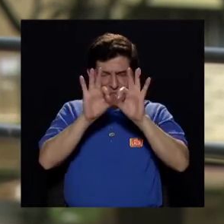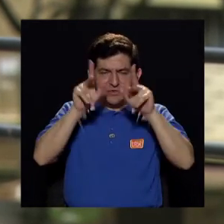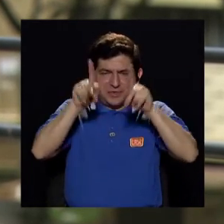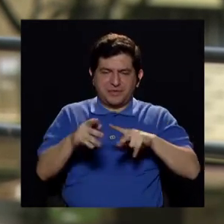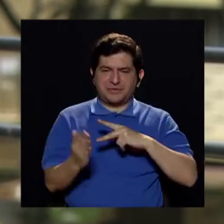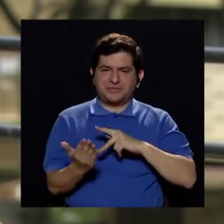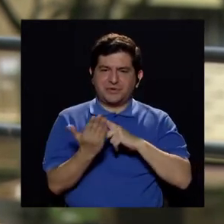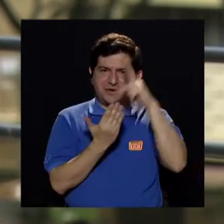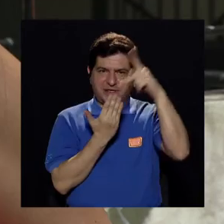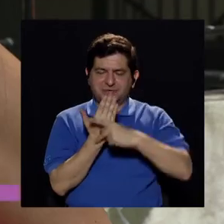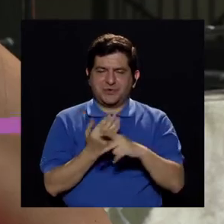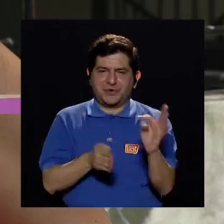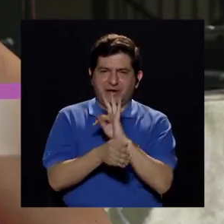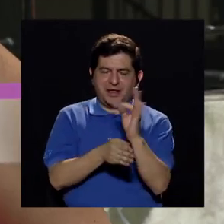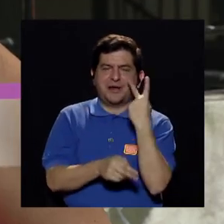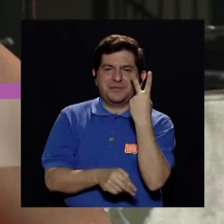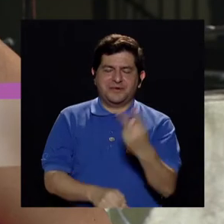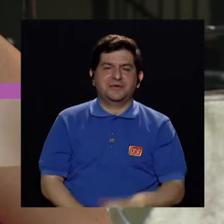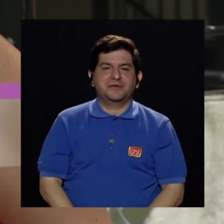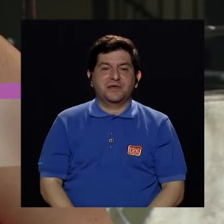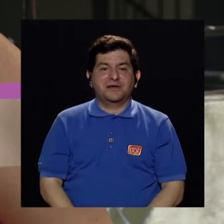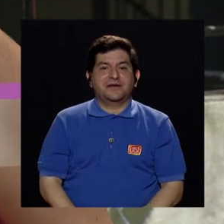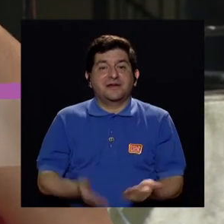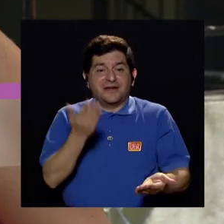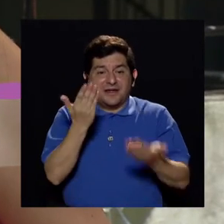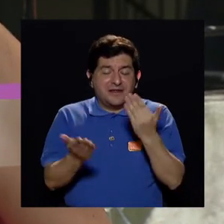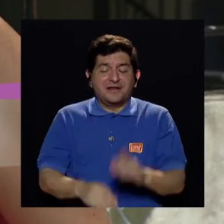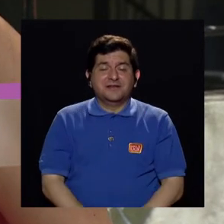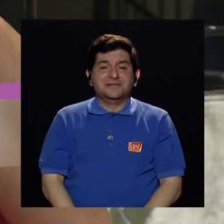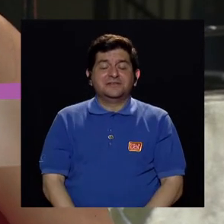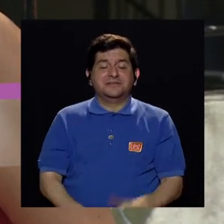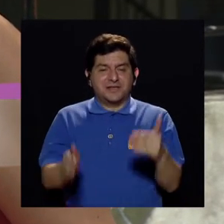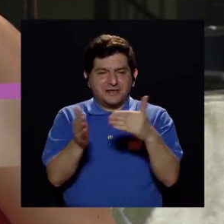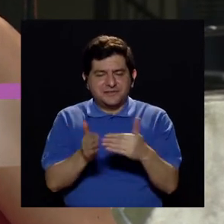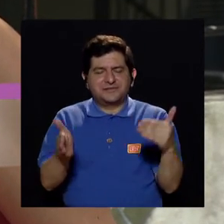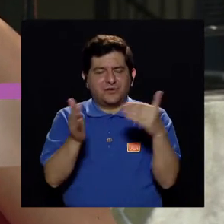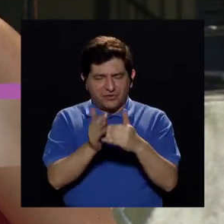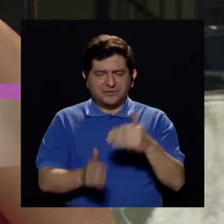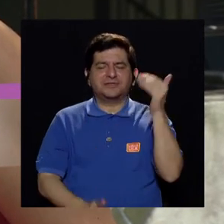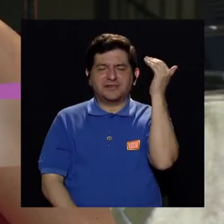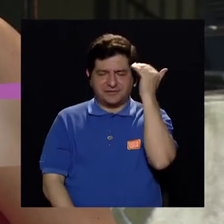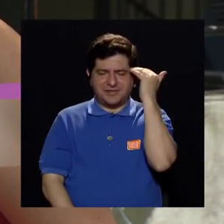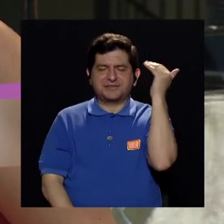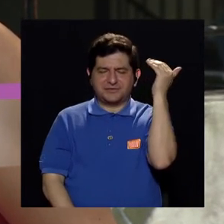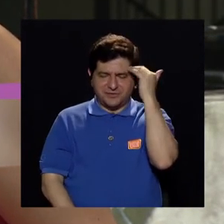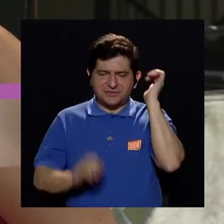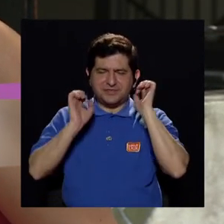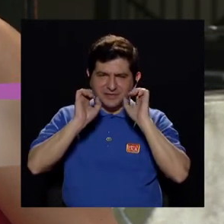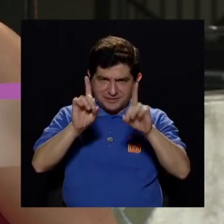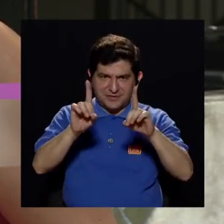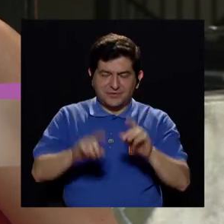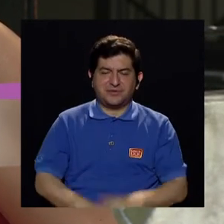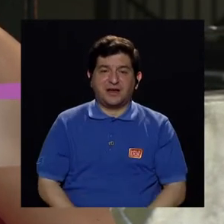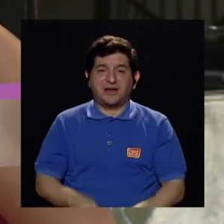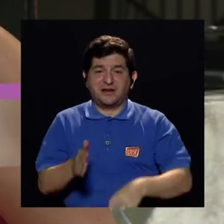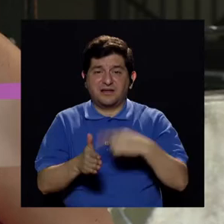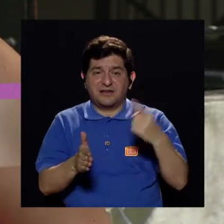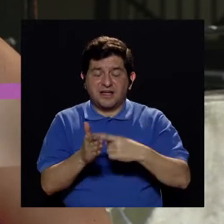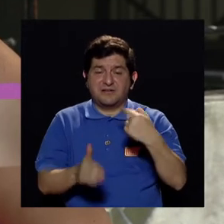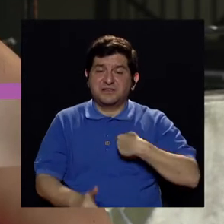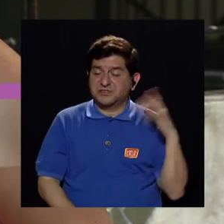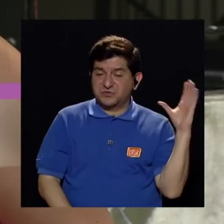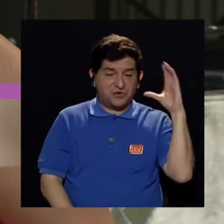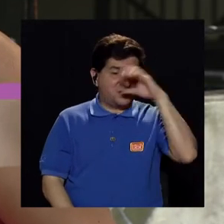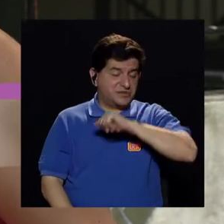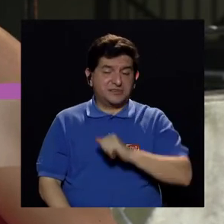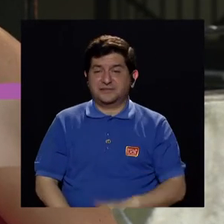los televidentes. Si bien es cierto, es necesario reeducarnos en esa conciencia que a veces pasa, ¿verdad? Pasan los días y uno